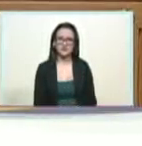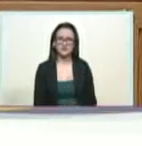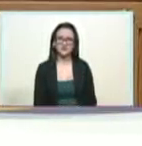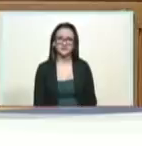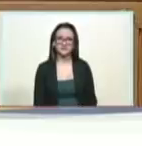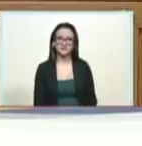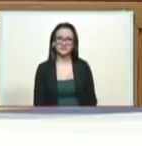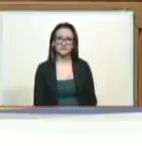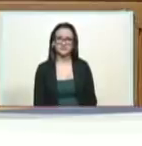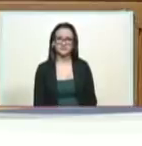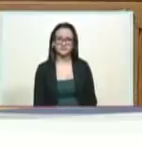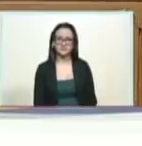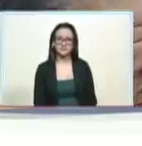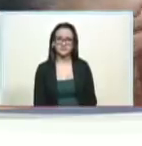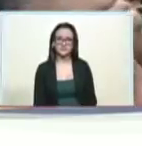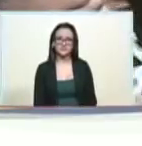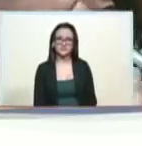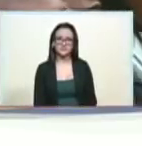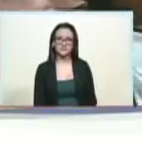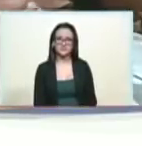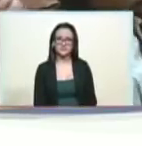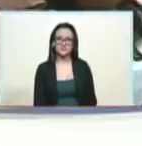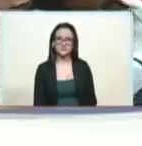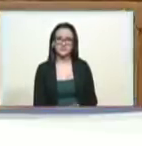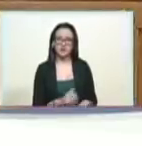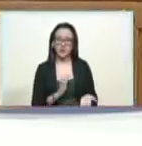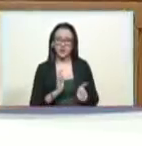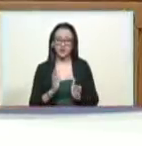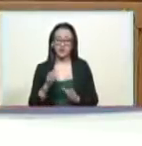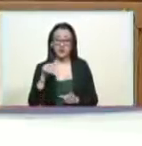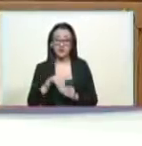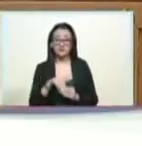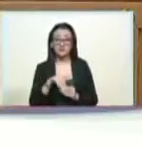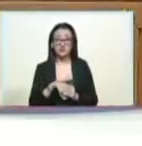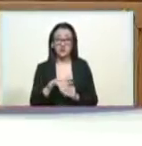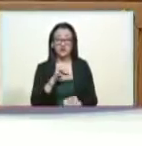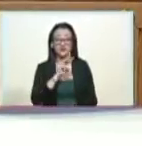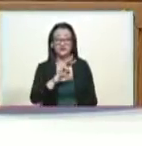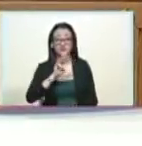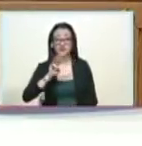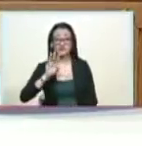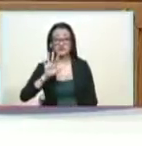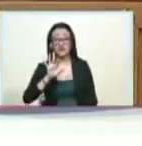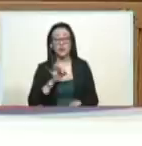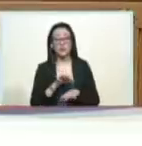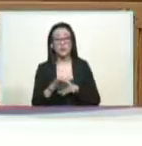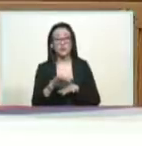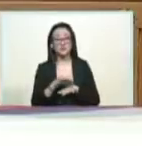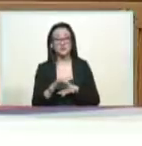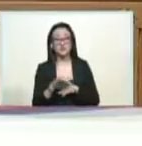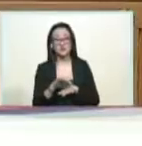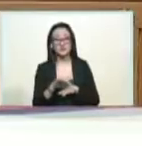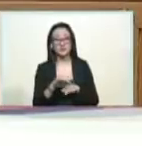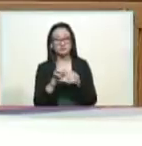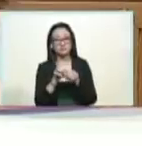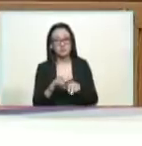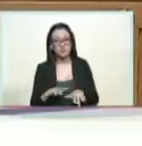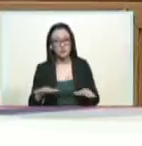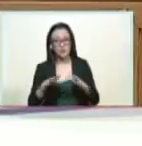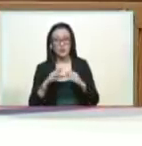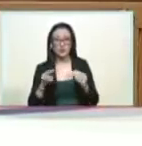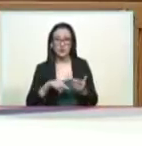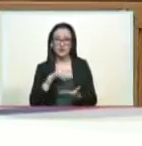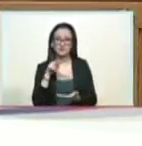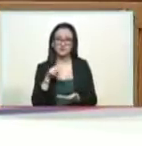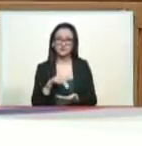se dispuso a organizar las elecciones en los 335 municipios del país, cubriendo todo el